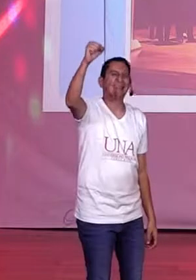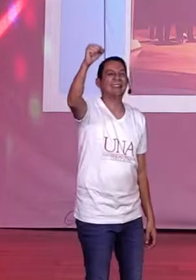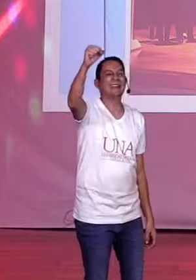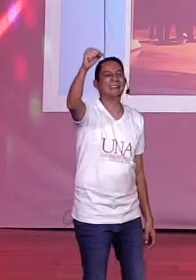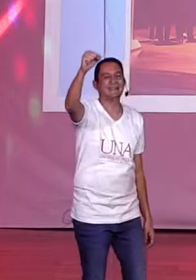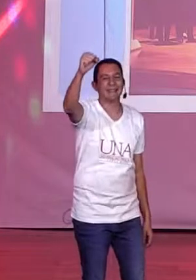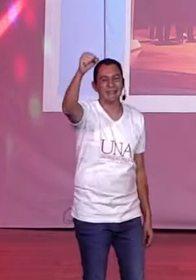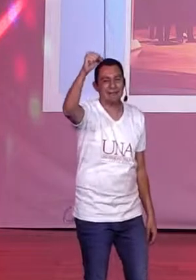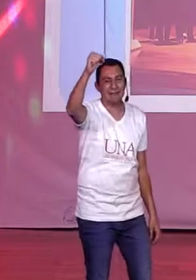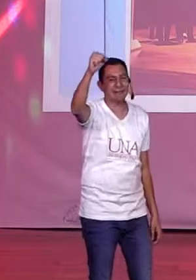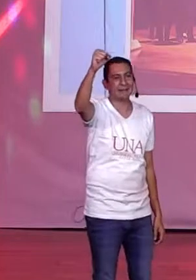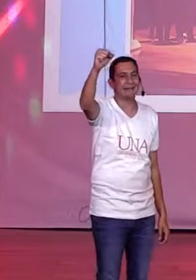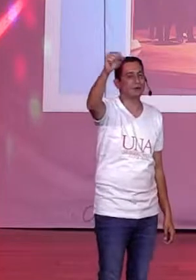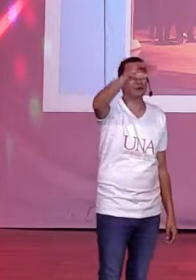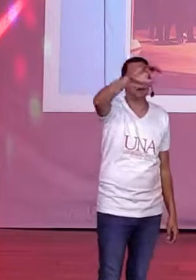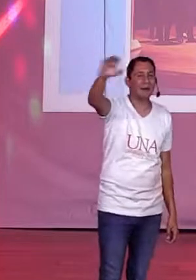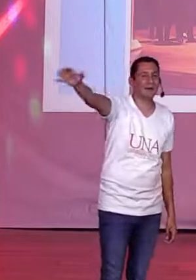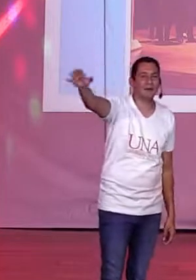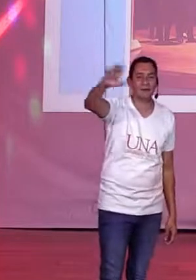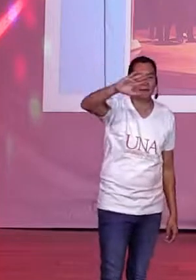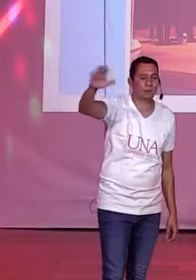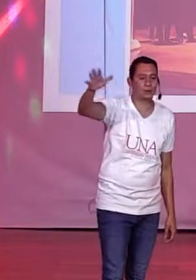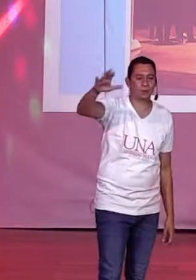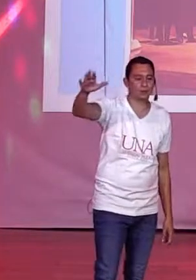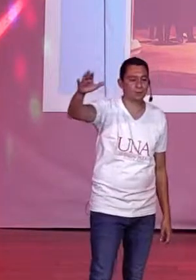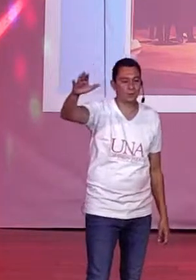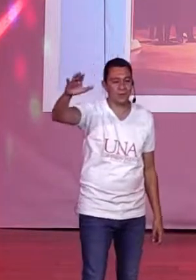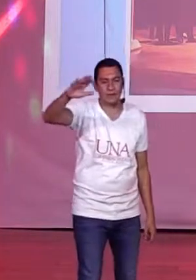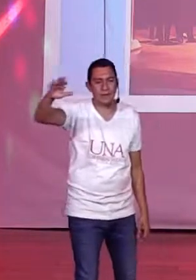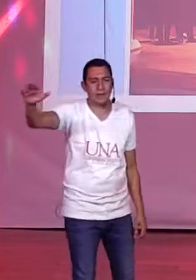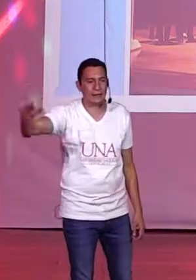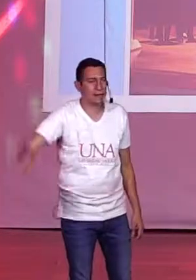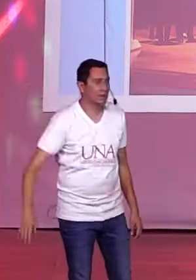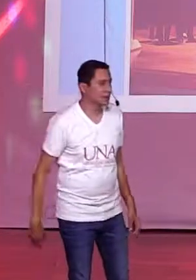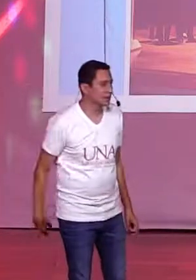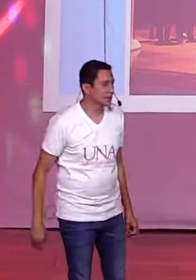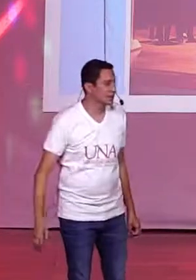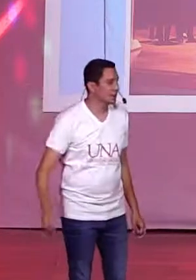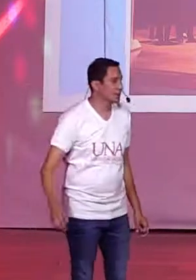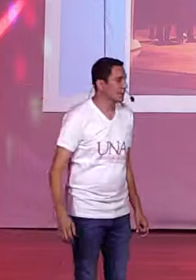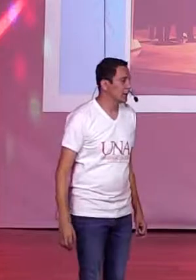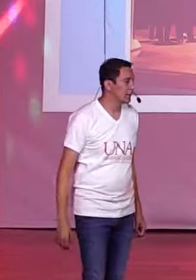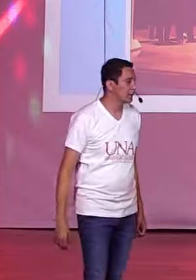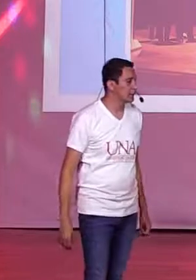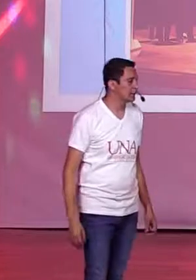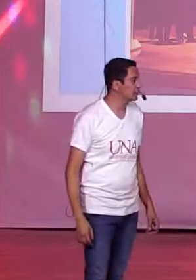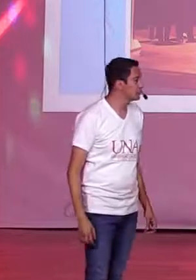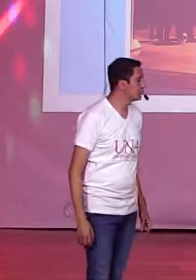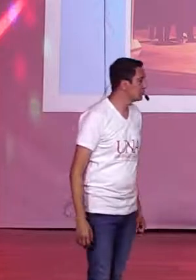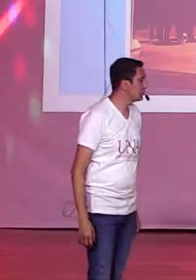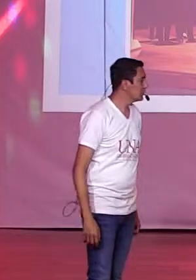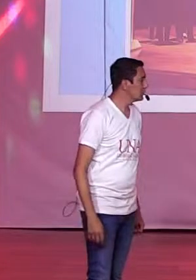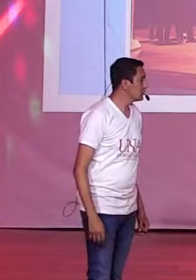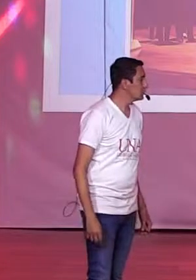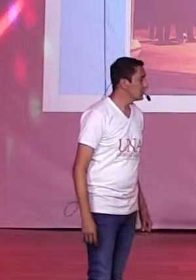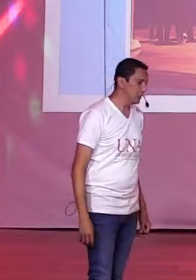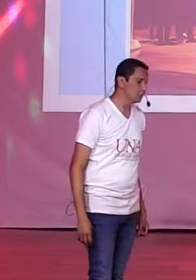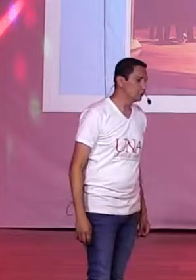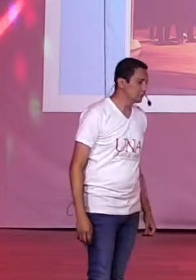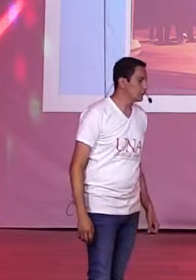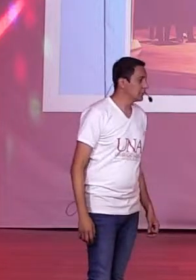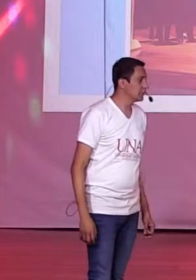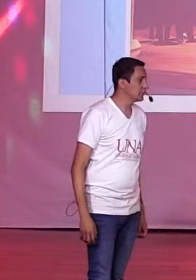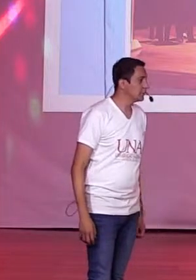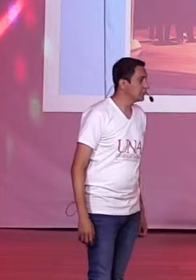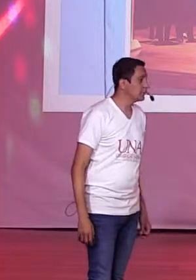universitaria. Buenísimo. Excelente. Que no se apague ellos. Nunca esa emoción, sí. Que siga. Bueno, amigo, más? Pero entonces que nos pongan ahí, ¿verdad?